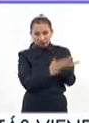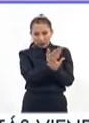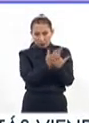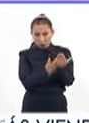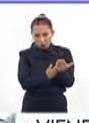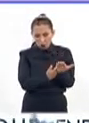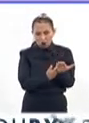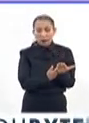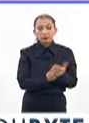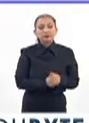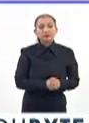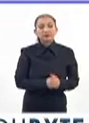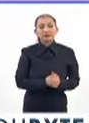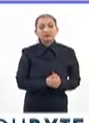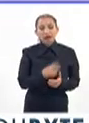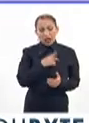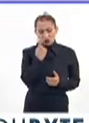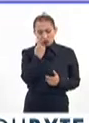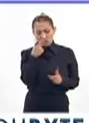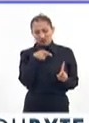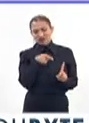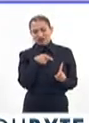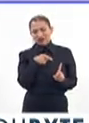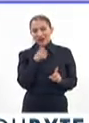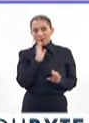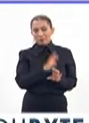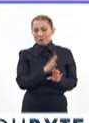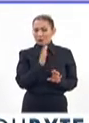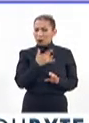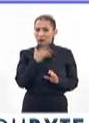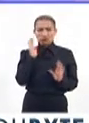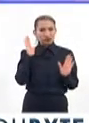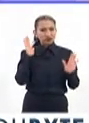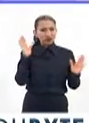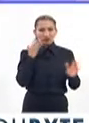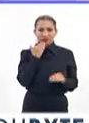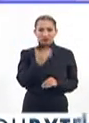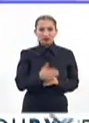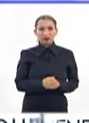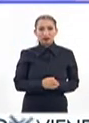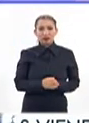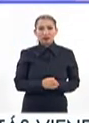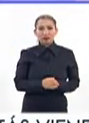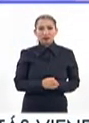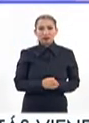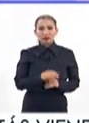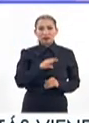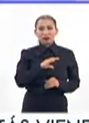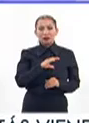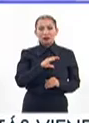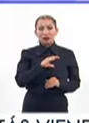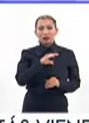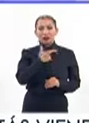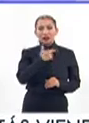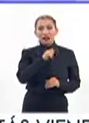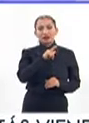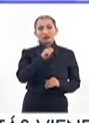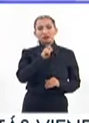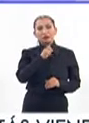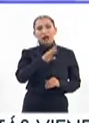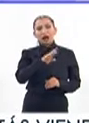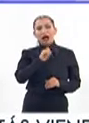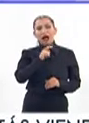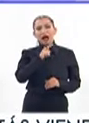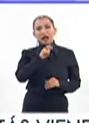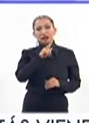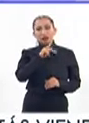dibujos, ¿no? Hay uno que a mí particularmente me parece genial, ¿no? Que se llama Casparavicius, que es, lo